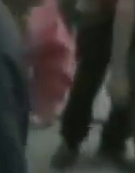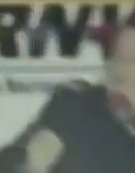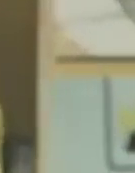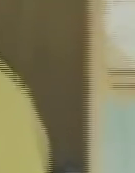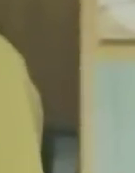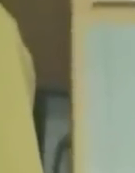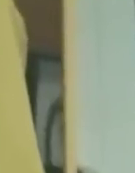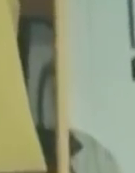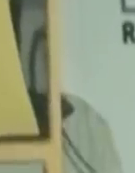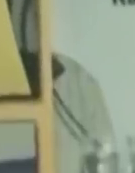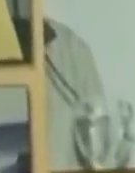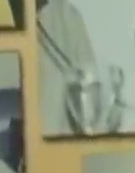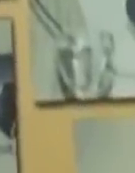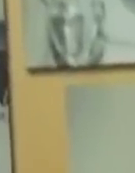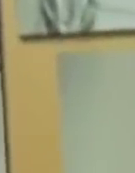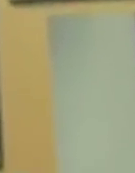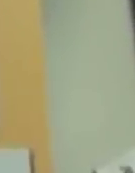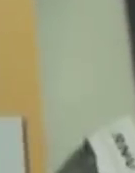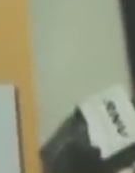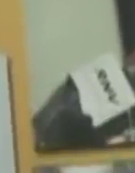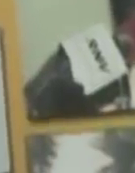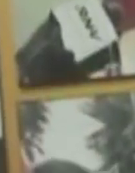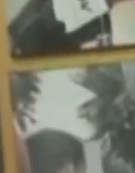del pueblo.